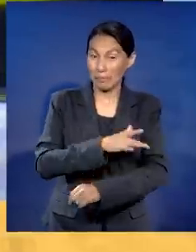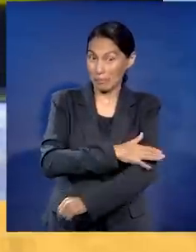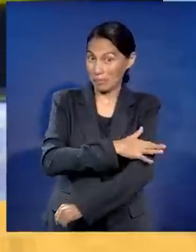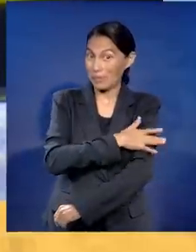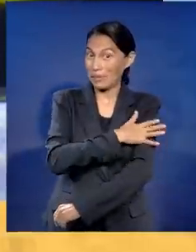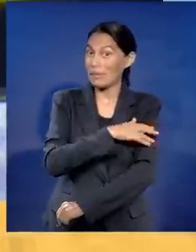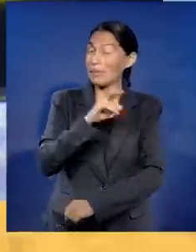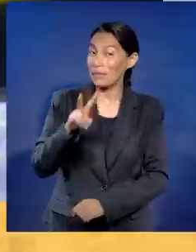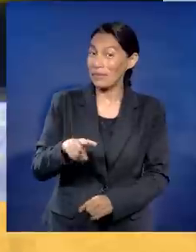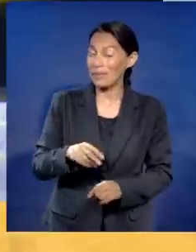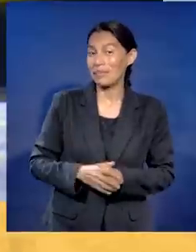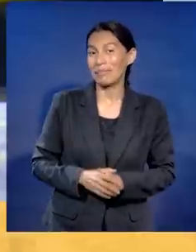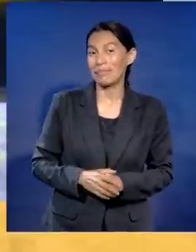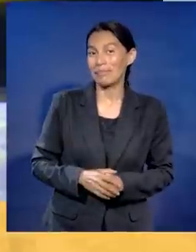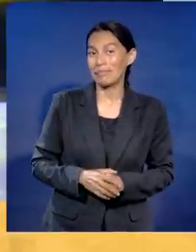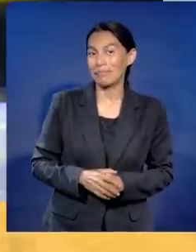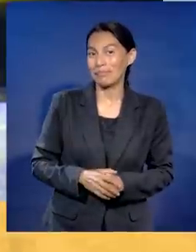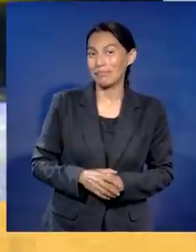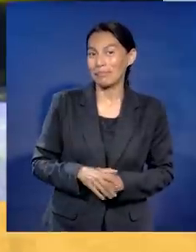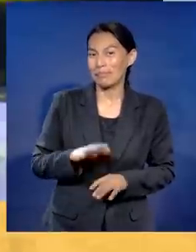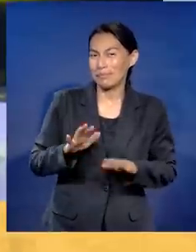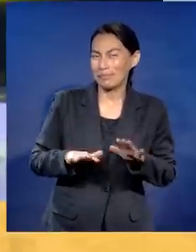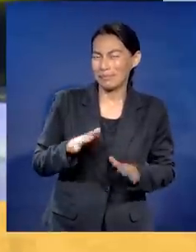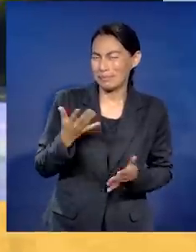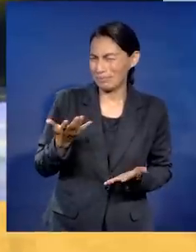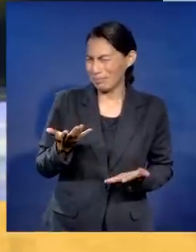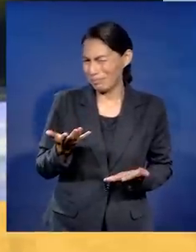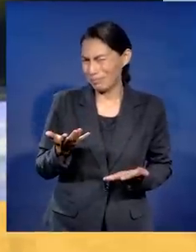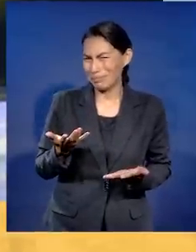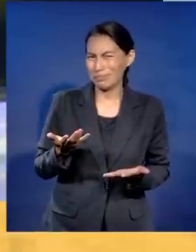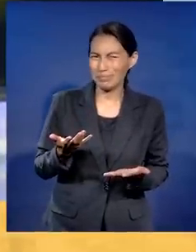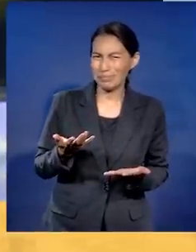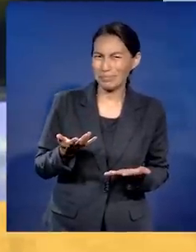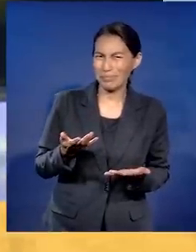Y se hacen promesas emocionantes que de verdad uno dijera,